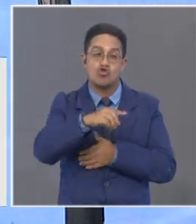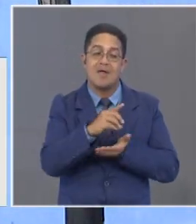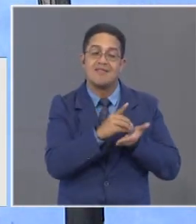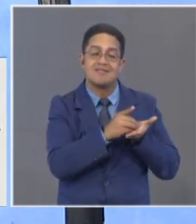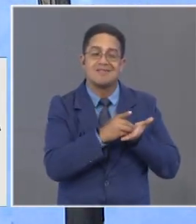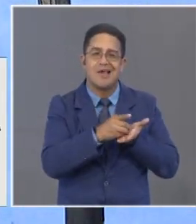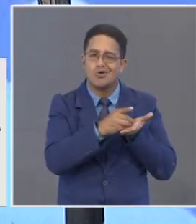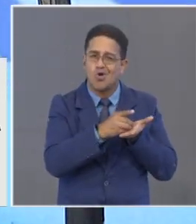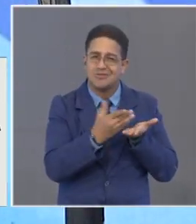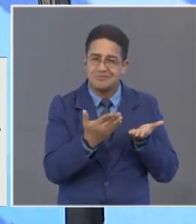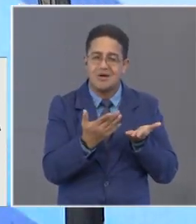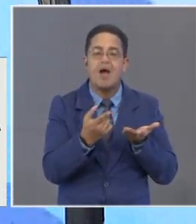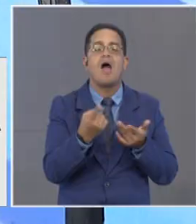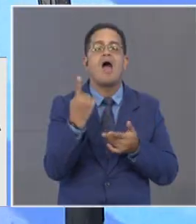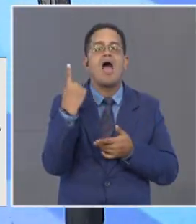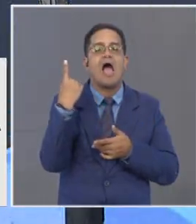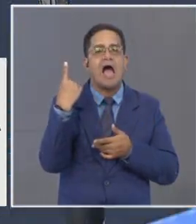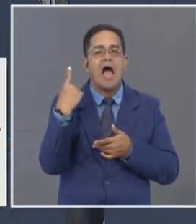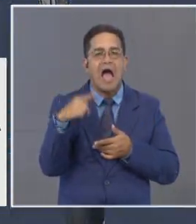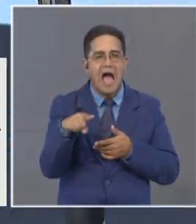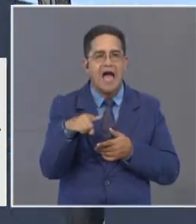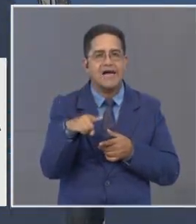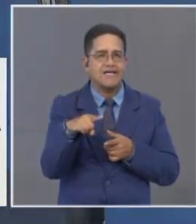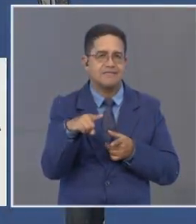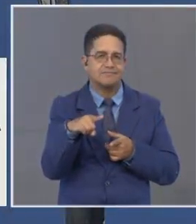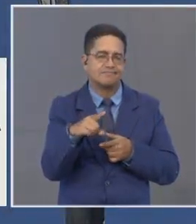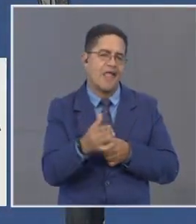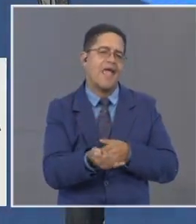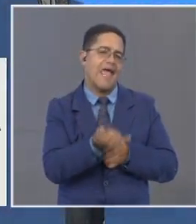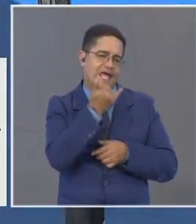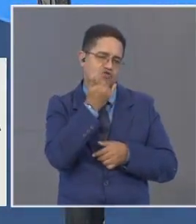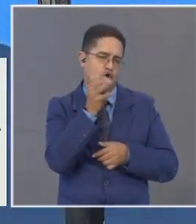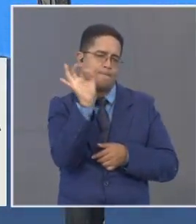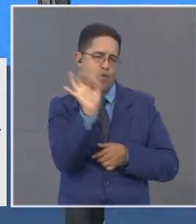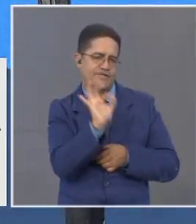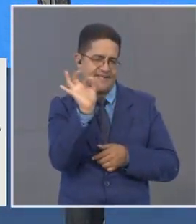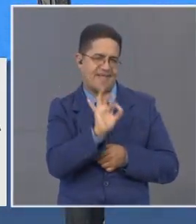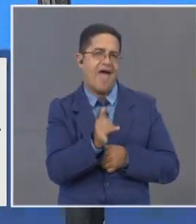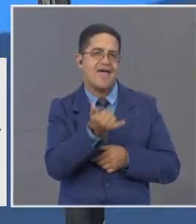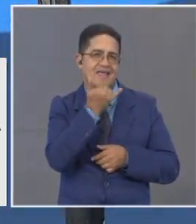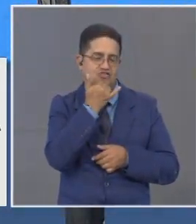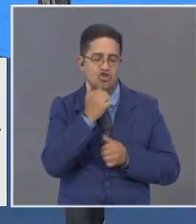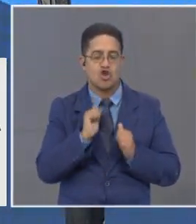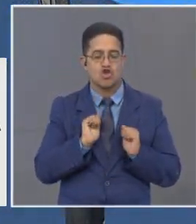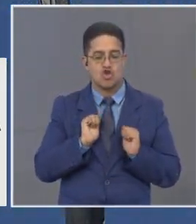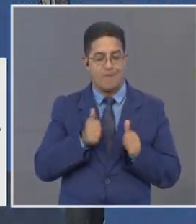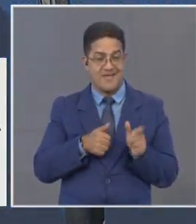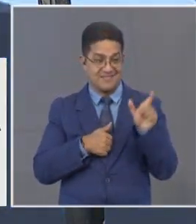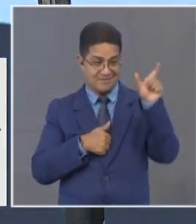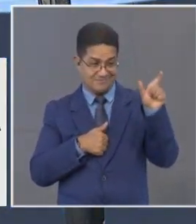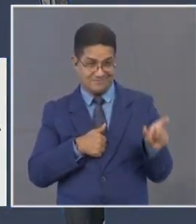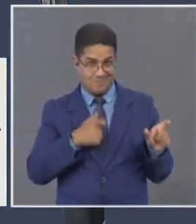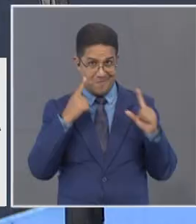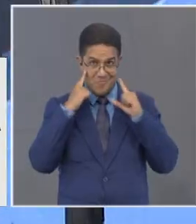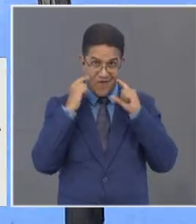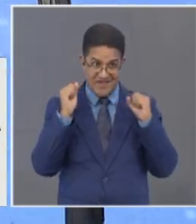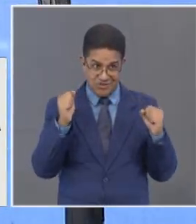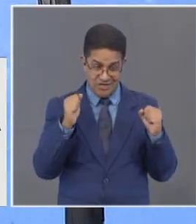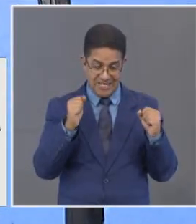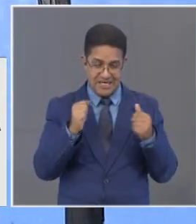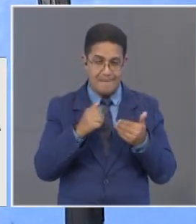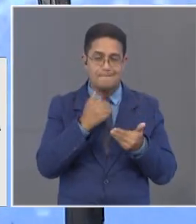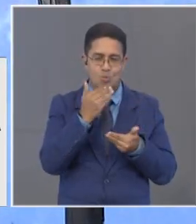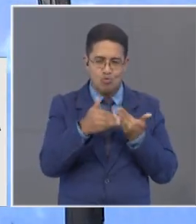hay una curva de aprendizaje. Esta curva de aprendizaje es que comienzas como un profesional y a medida que tú vas recorriendo en